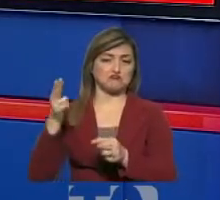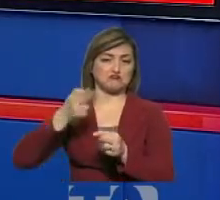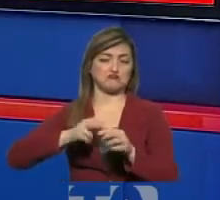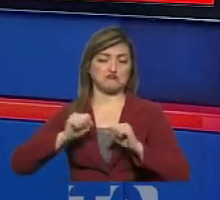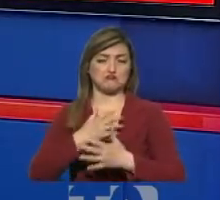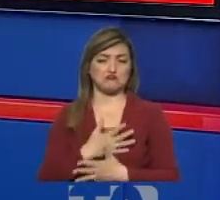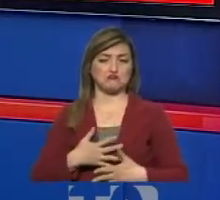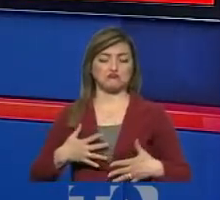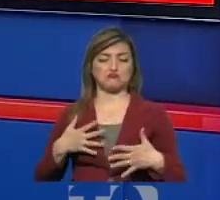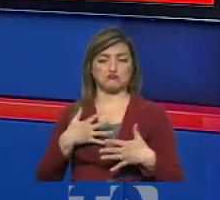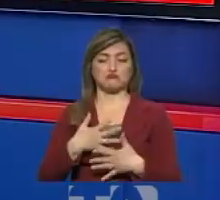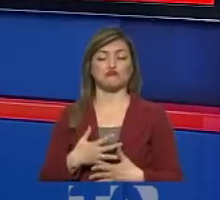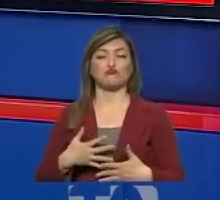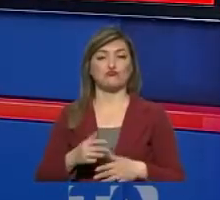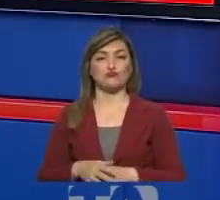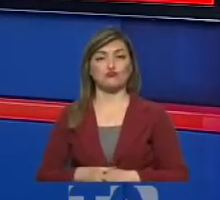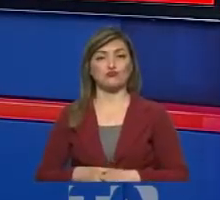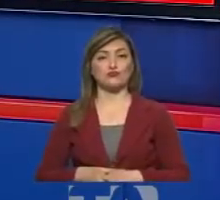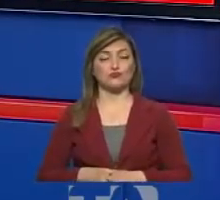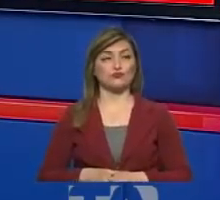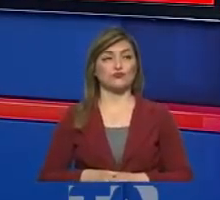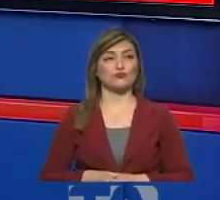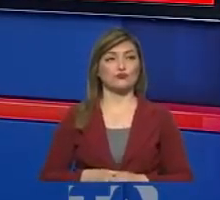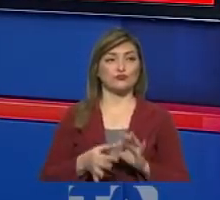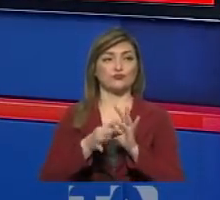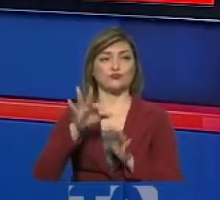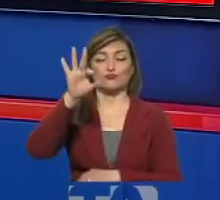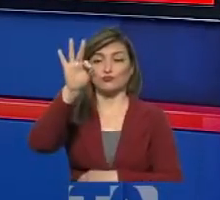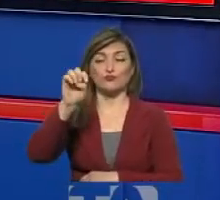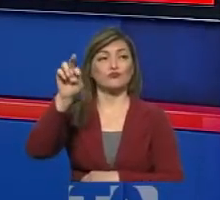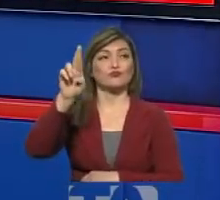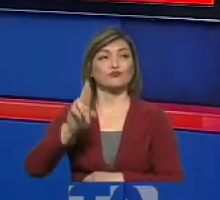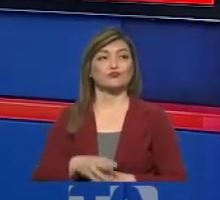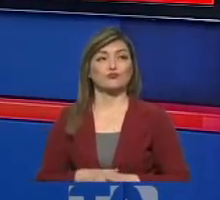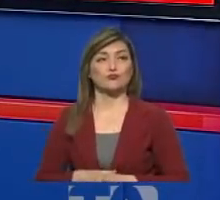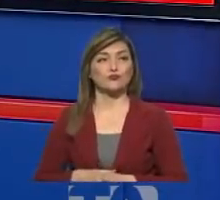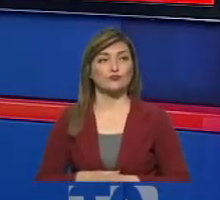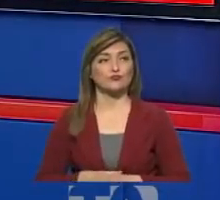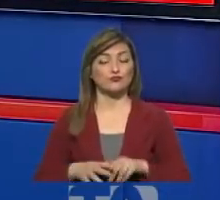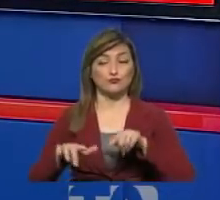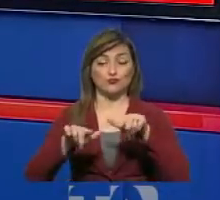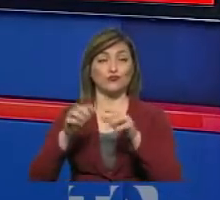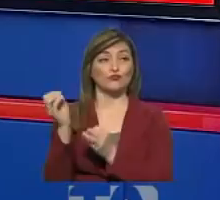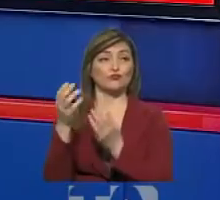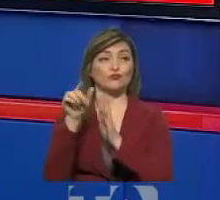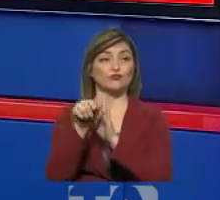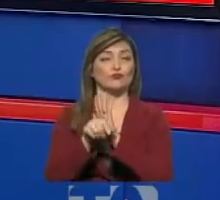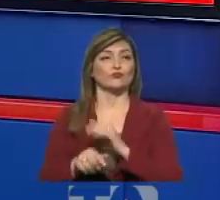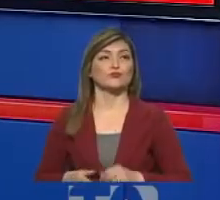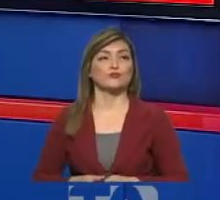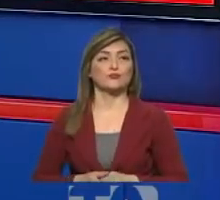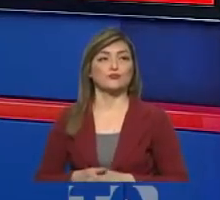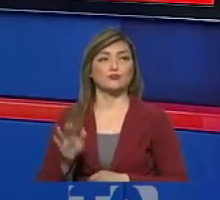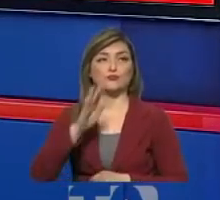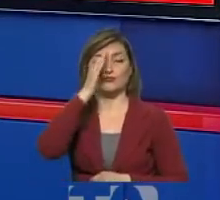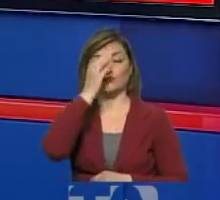pueda disfrutar de un espacio idóneo para ellos. Nuestra compañera Fernanda Ceballos se encuentra en ese lugar para contarnos todos los detalles. Hola,